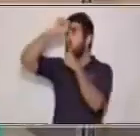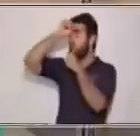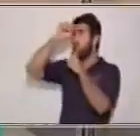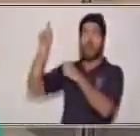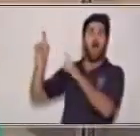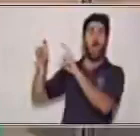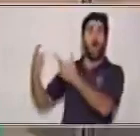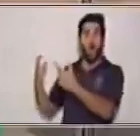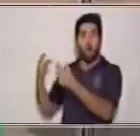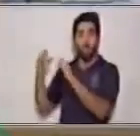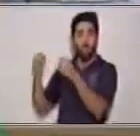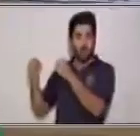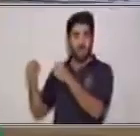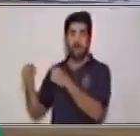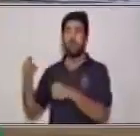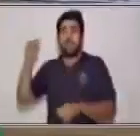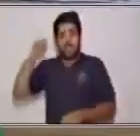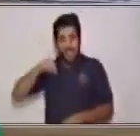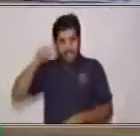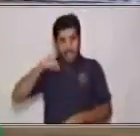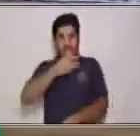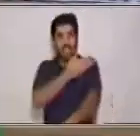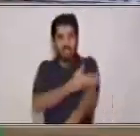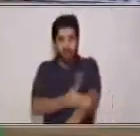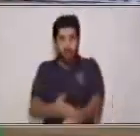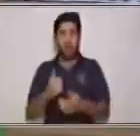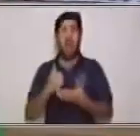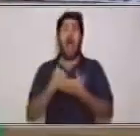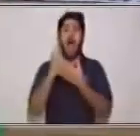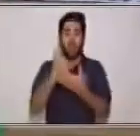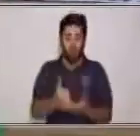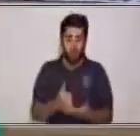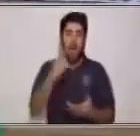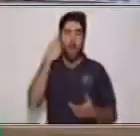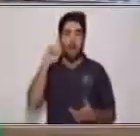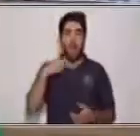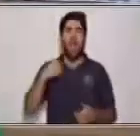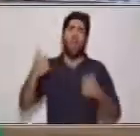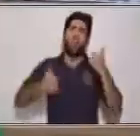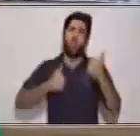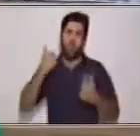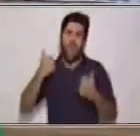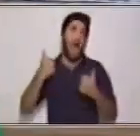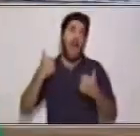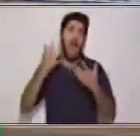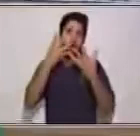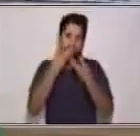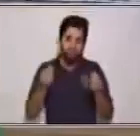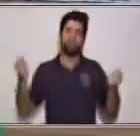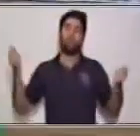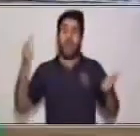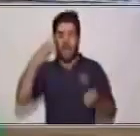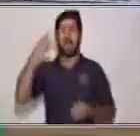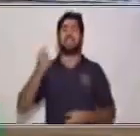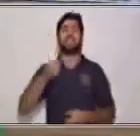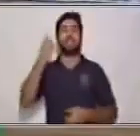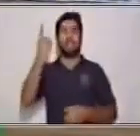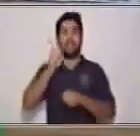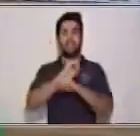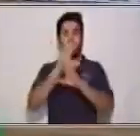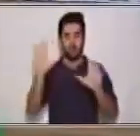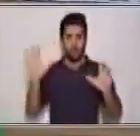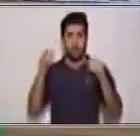sol. Y estas historias mitológicas le ayudan a él a resolver esas dudas. Y entonces, ahora vamos a